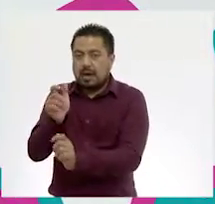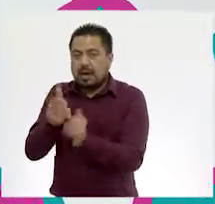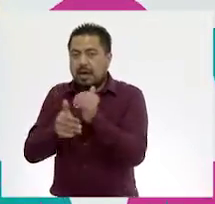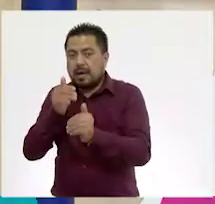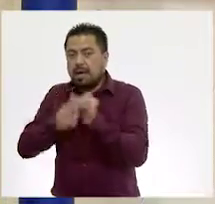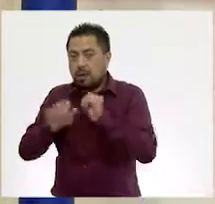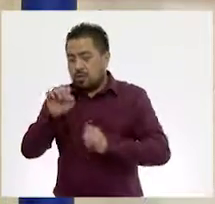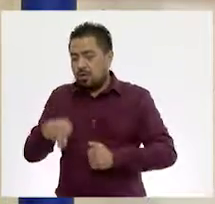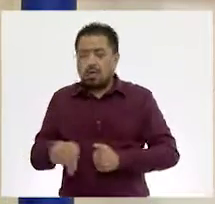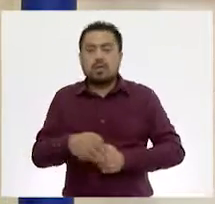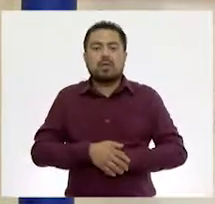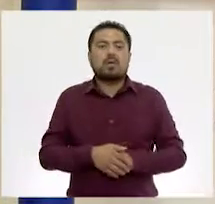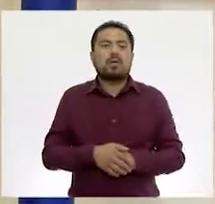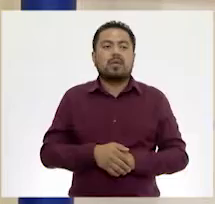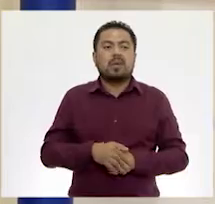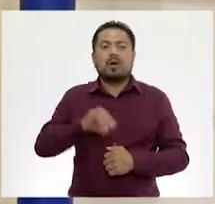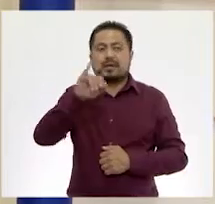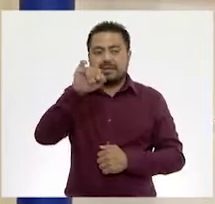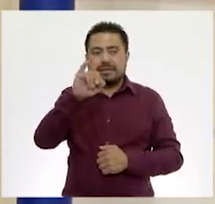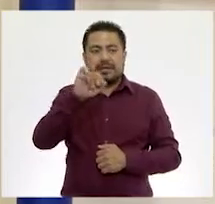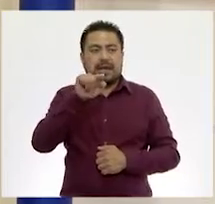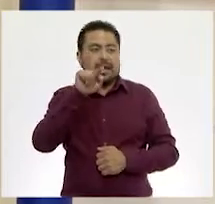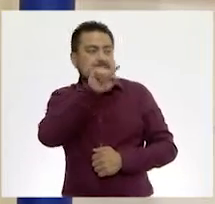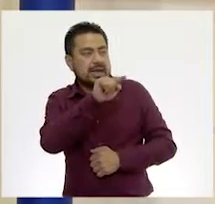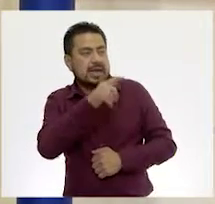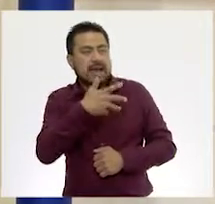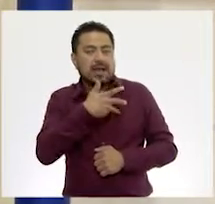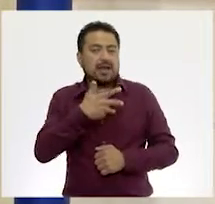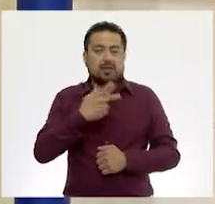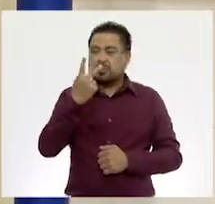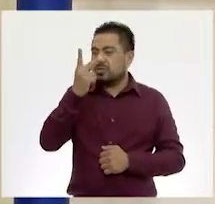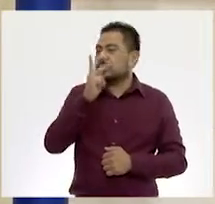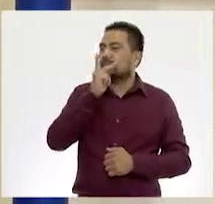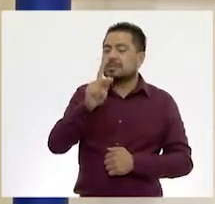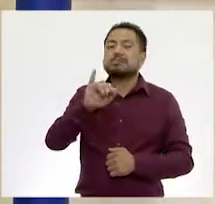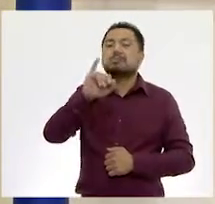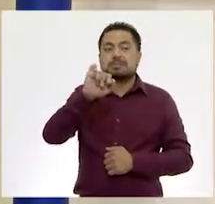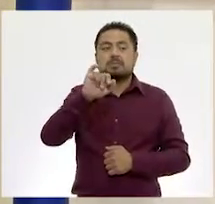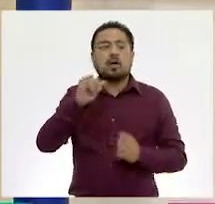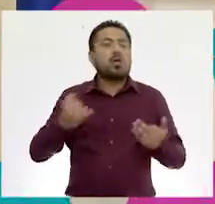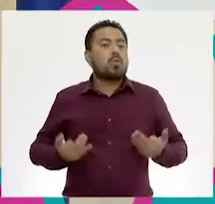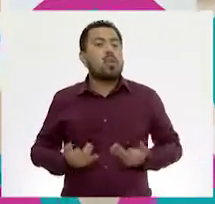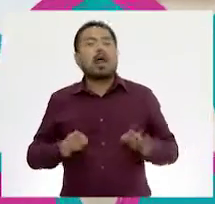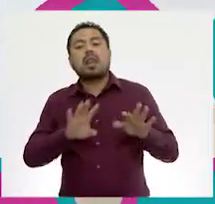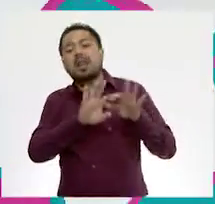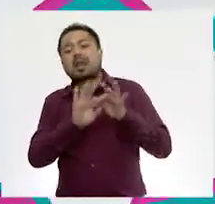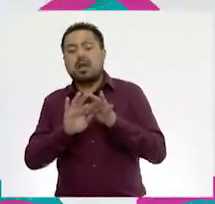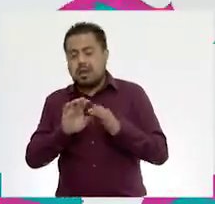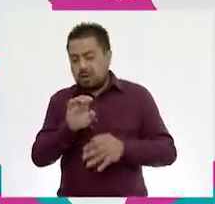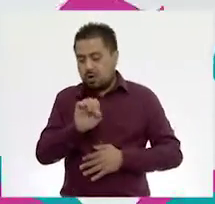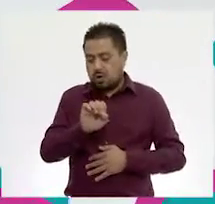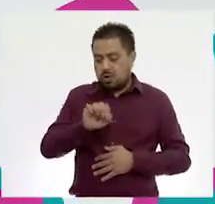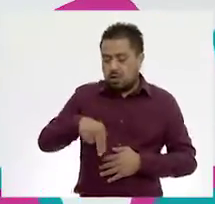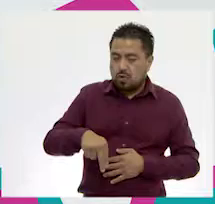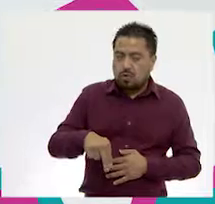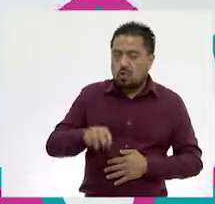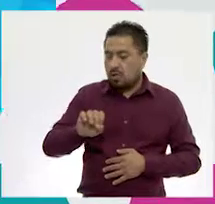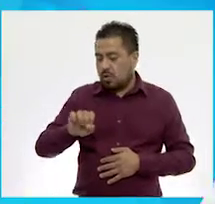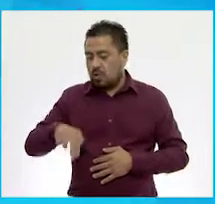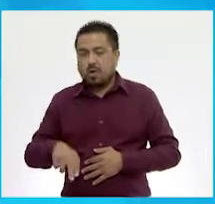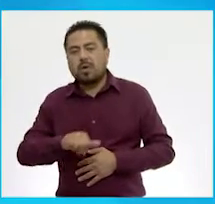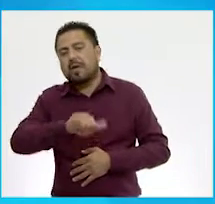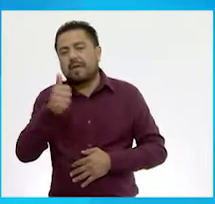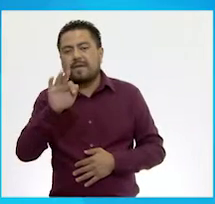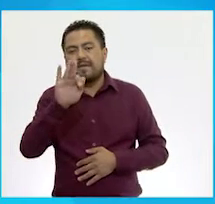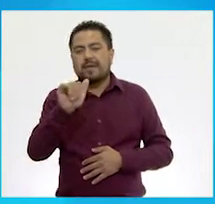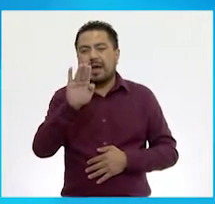tenemos. Orejón y camisón. Muy bien, y sí, terminan en on. Muy bien. La siguiente es de Fabián,